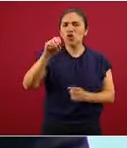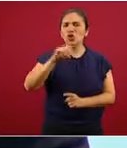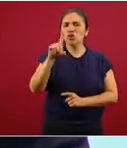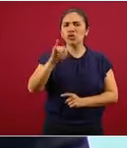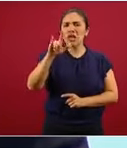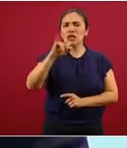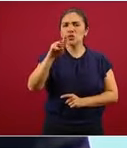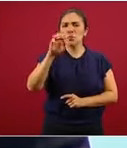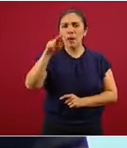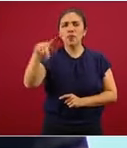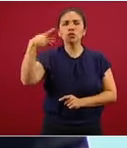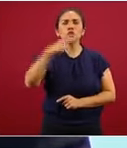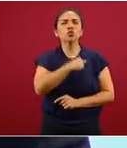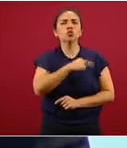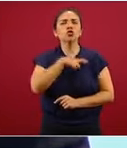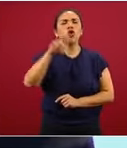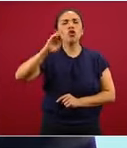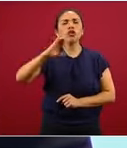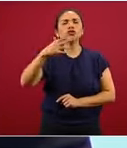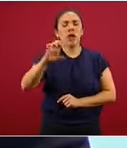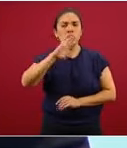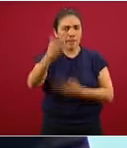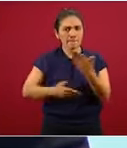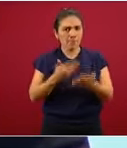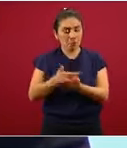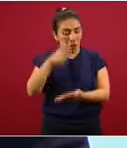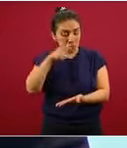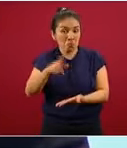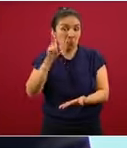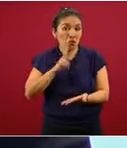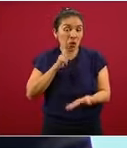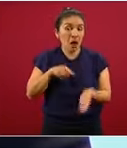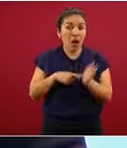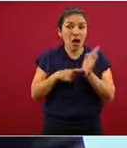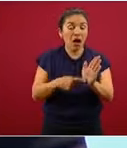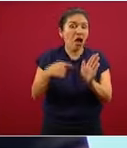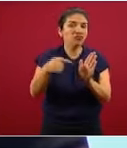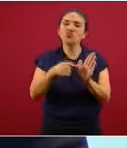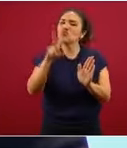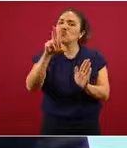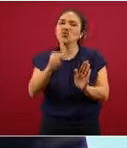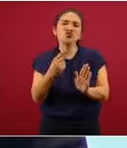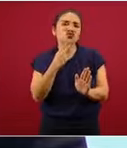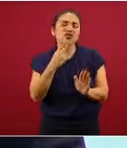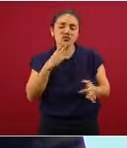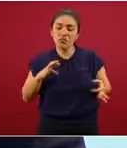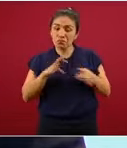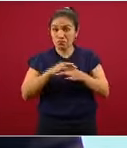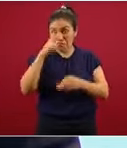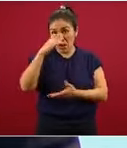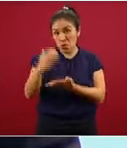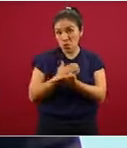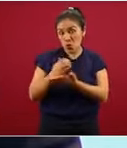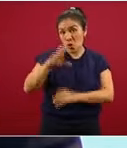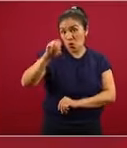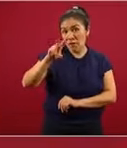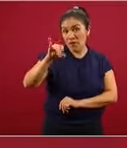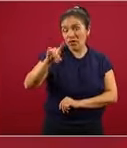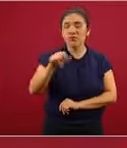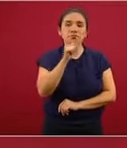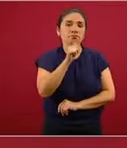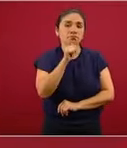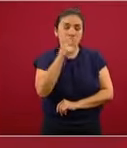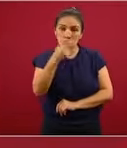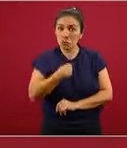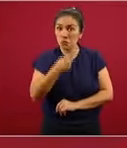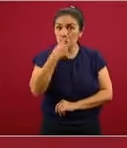el laboratorio suizo Roche presentó ya evidencia de que no es eficaz para el tratamiento de COVID grave. Entonces, lo